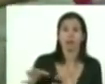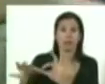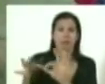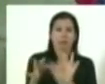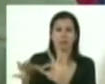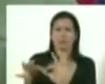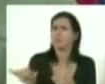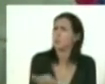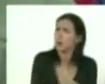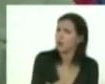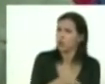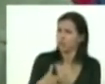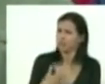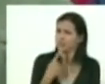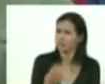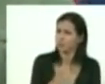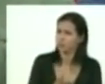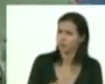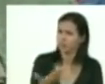de lo mismo,